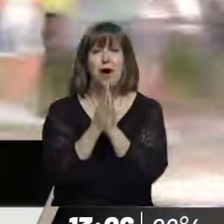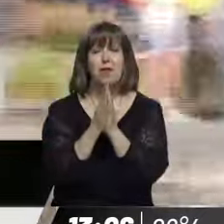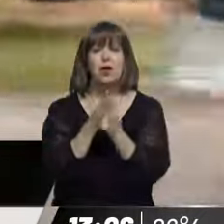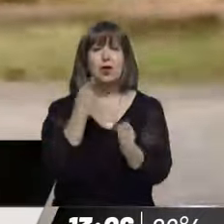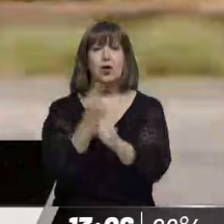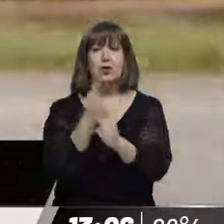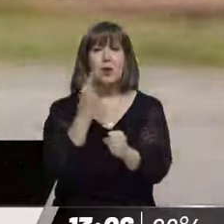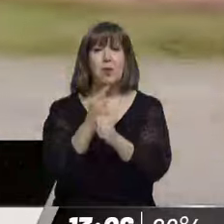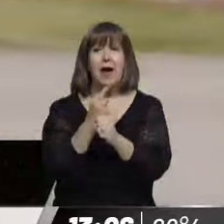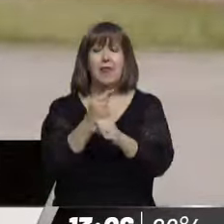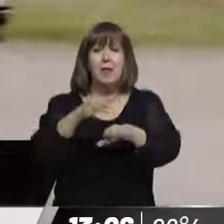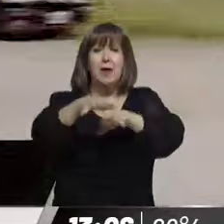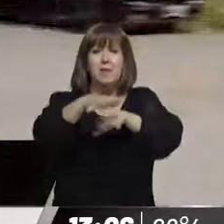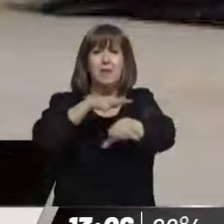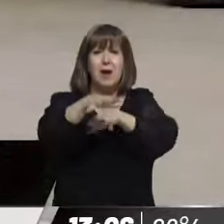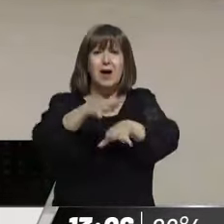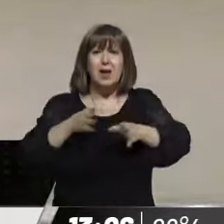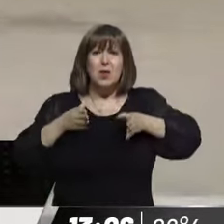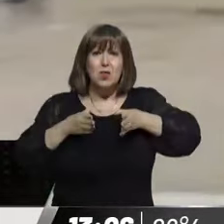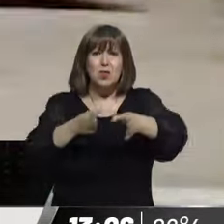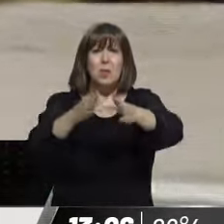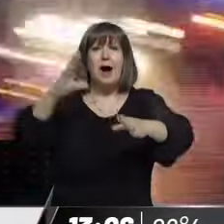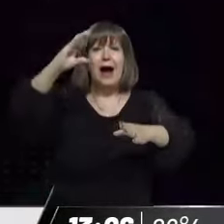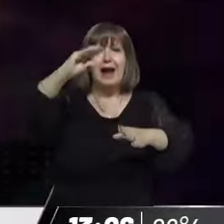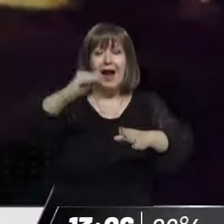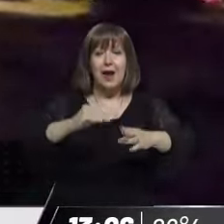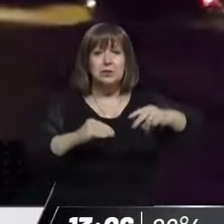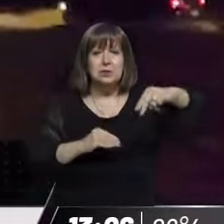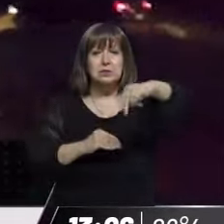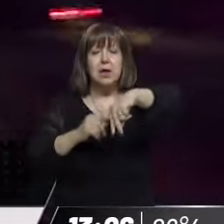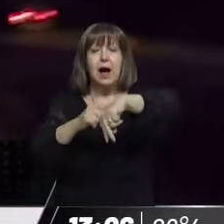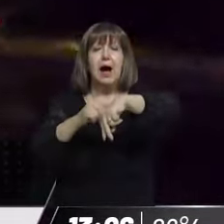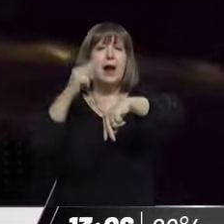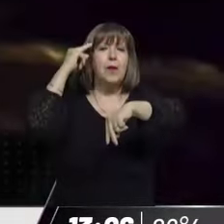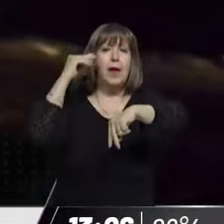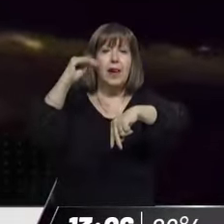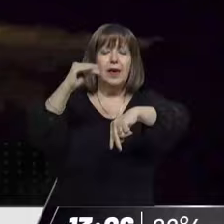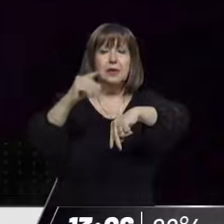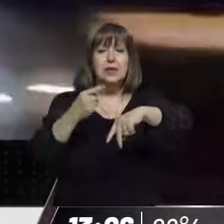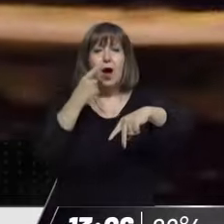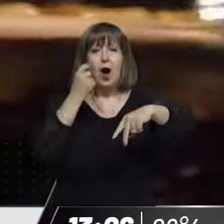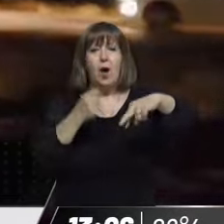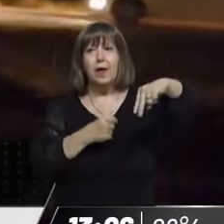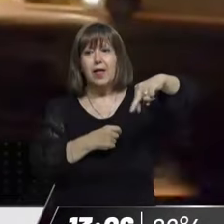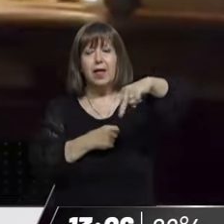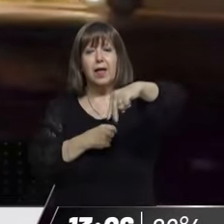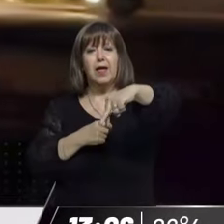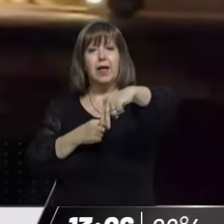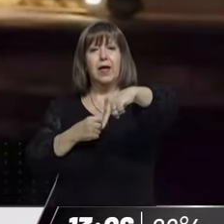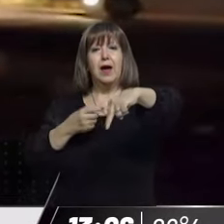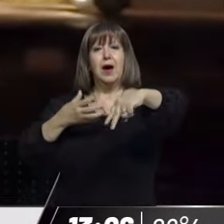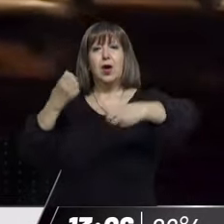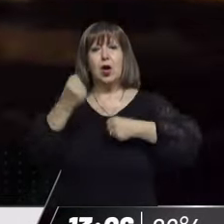vías rápidas, y mucho menos cuando ya está de noche, porque esto ocurrió cerca de las 21, por causas que van a ser parte de la